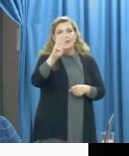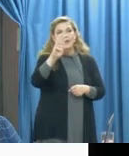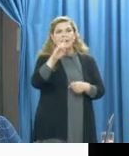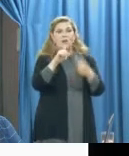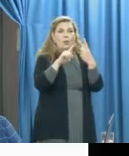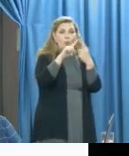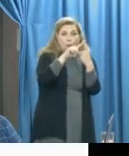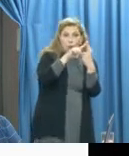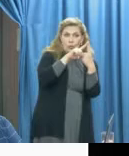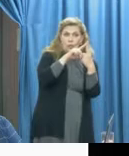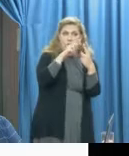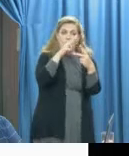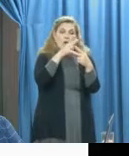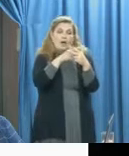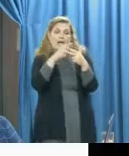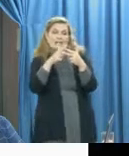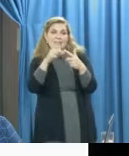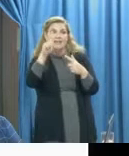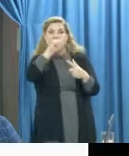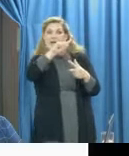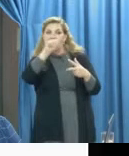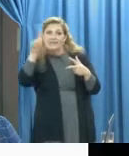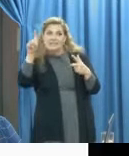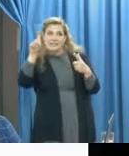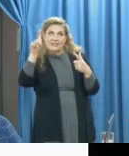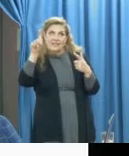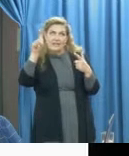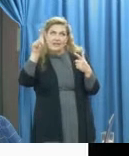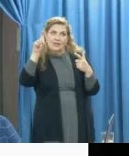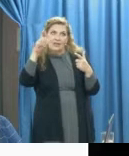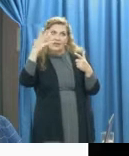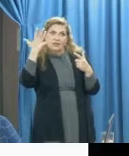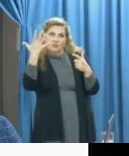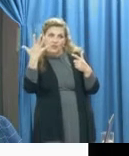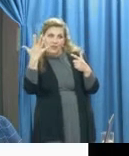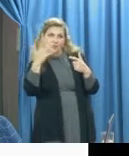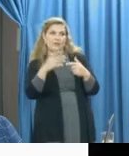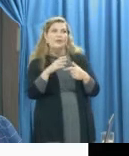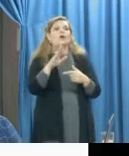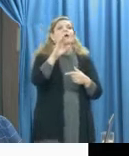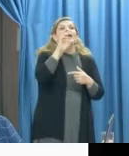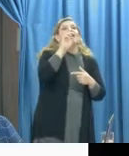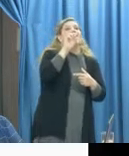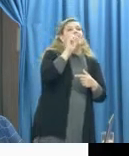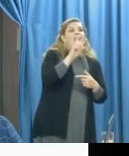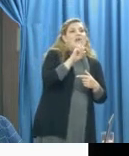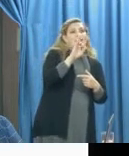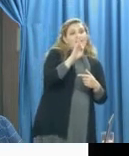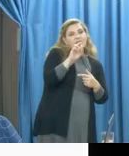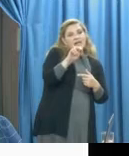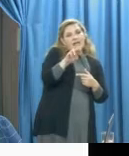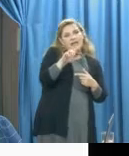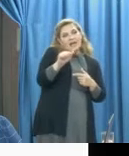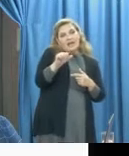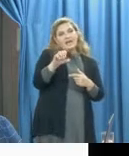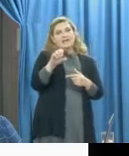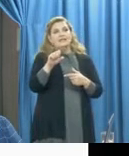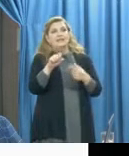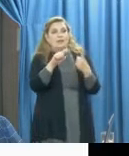DFNB 67, 105, y DFNA1 hasta